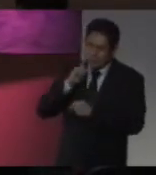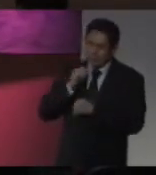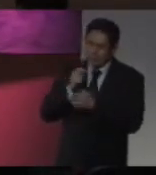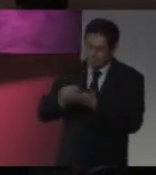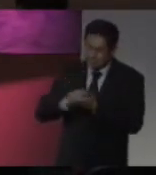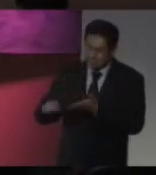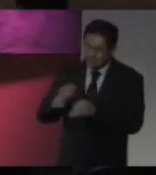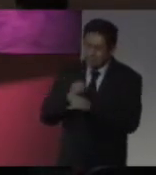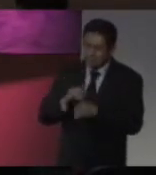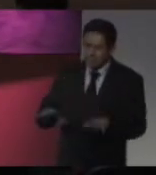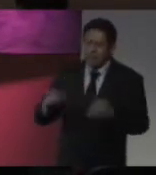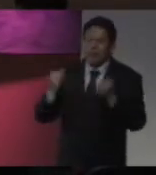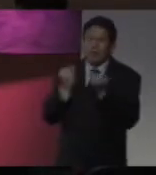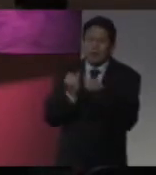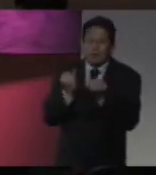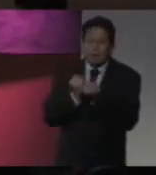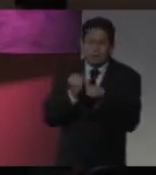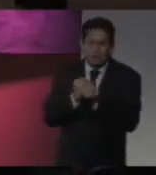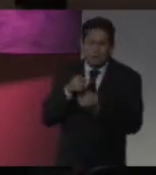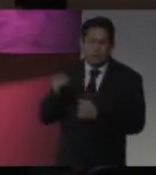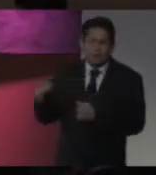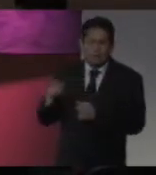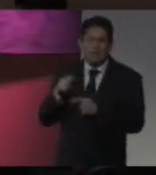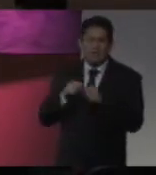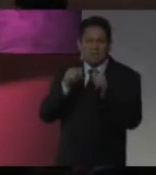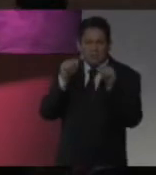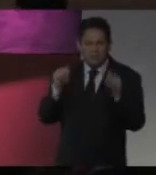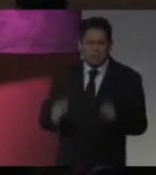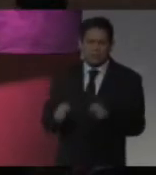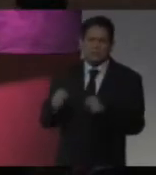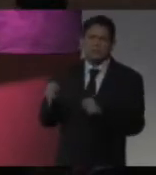donde realizó la tesis sobre los consejos comunitarios de desarrollo